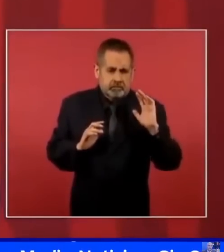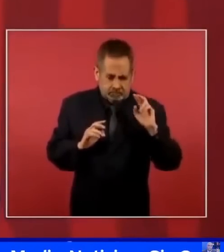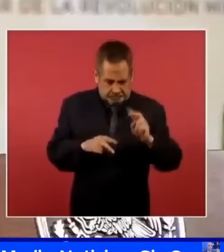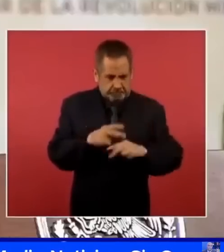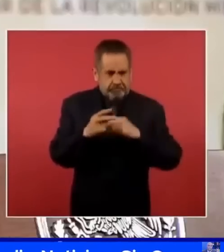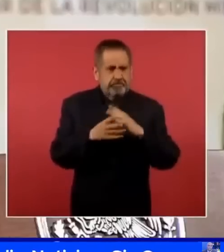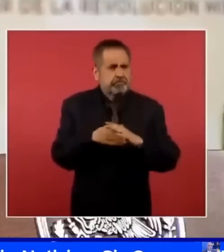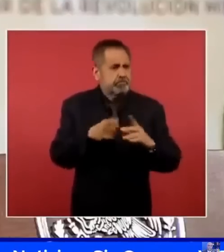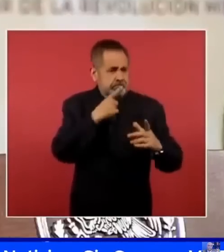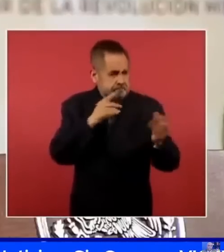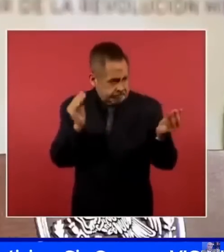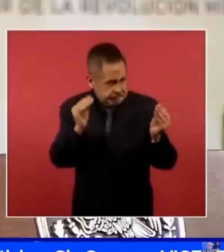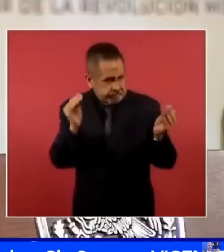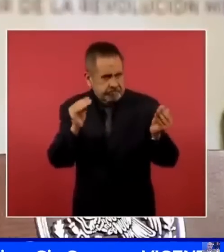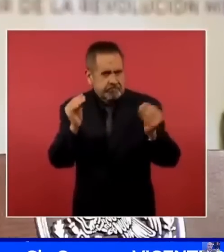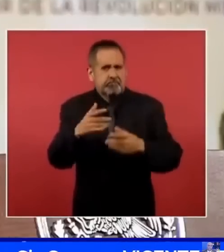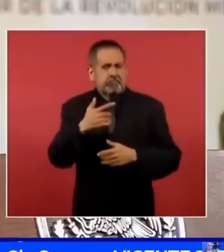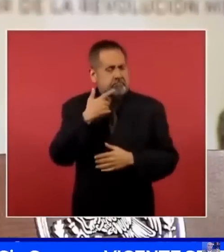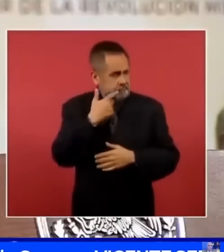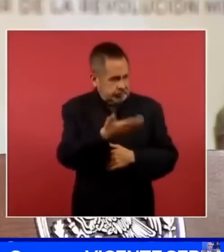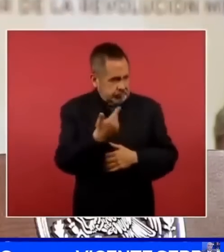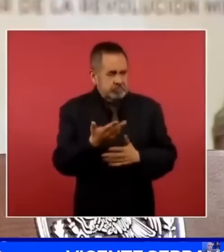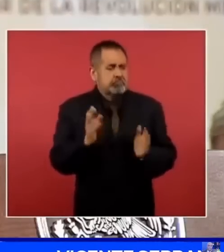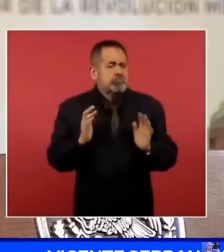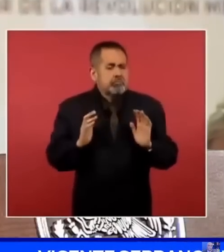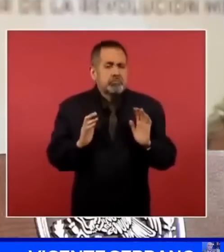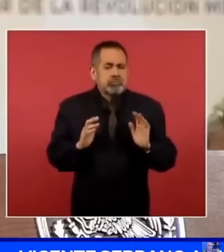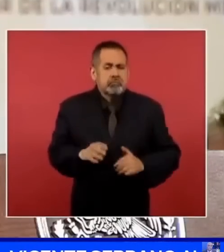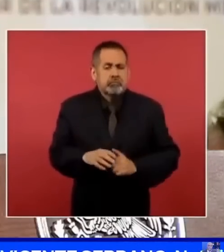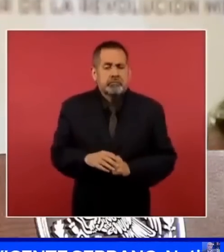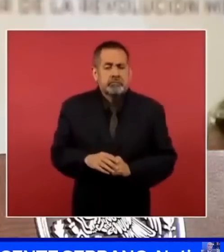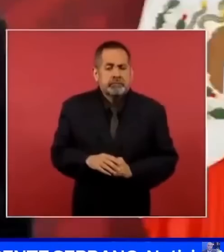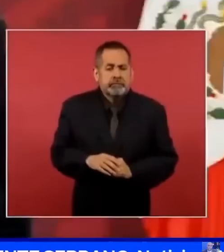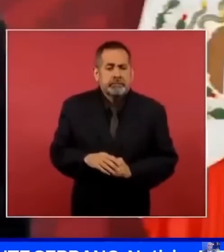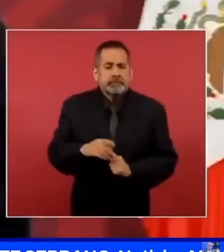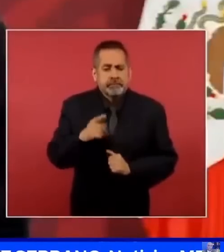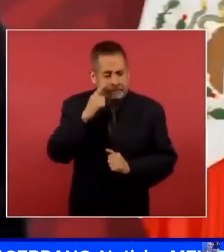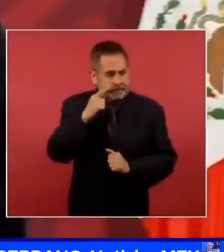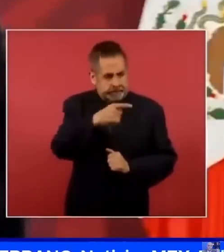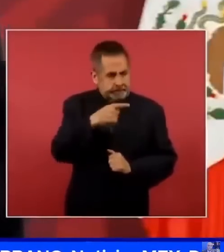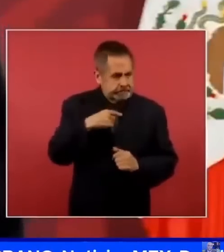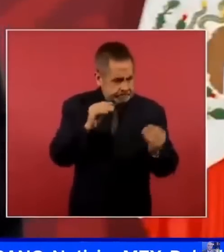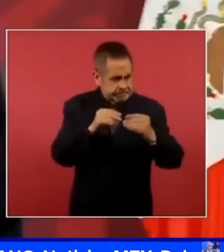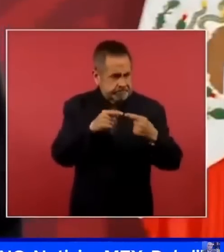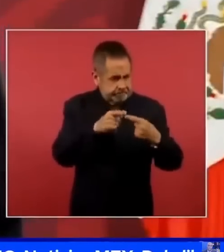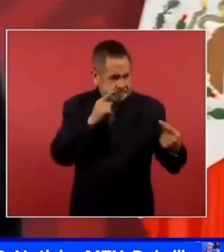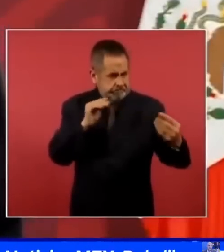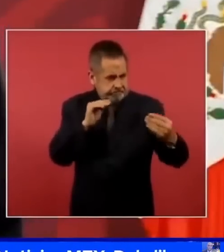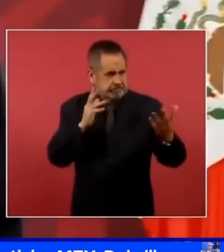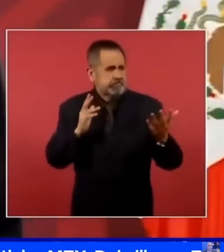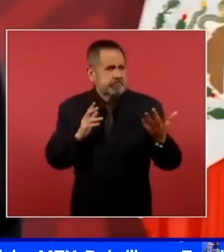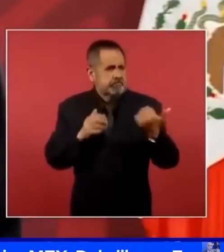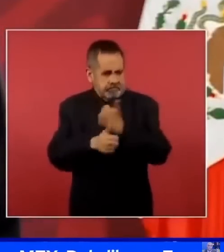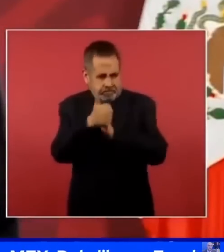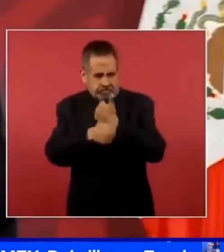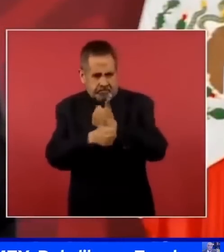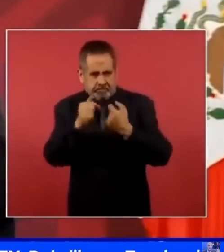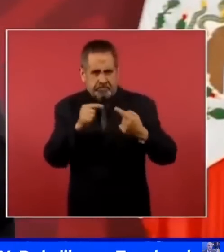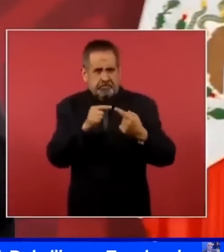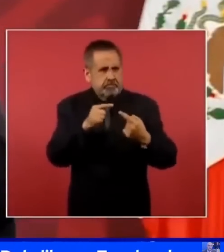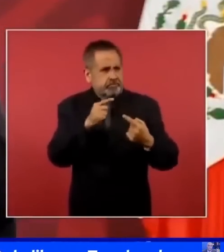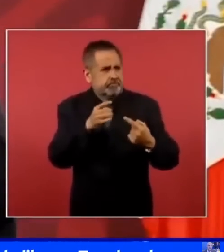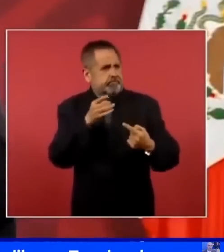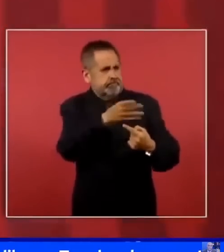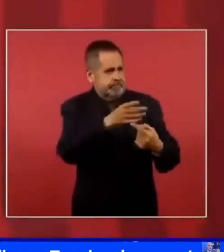participemos, que haya debate y que nos veamos así, como adversarios a